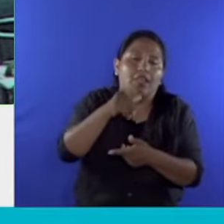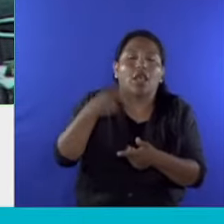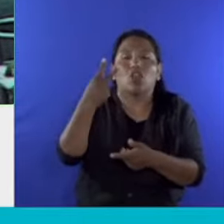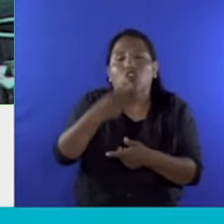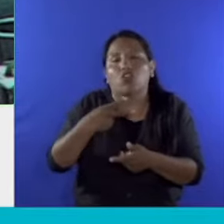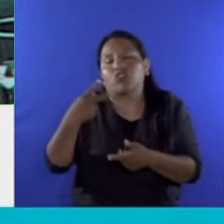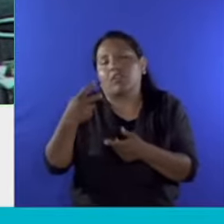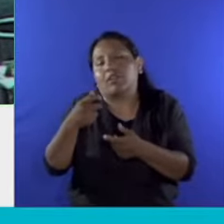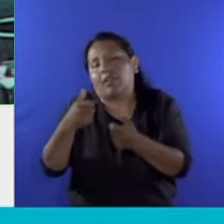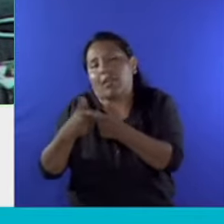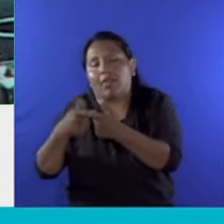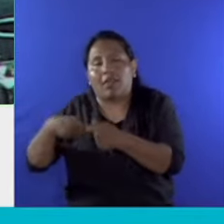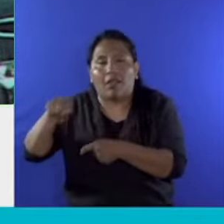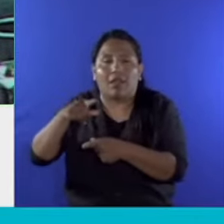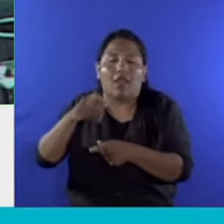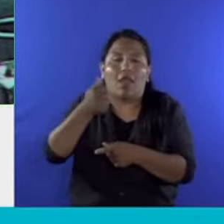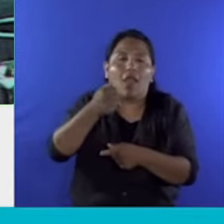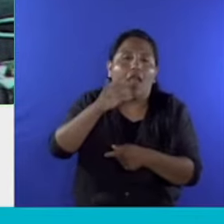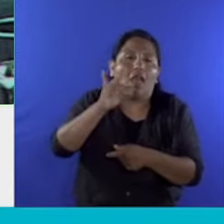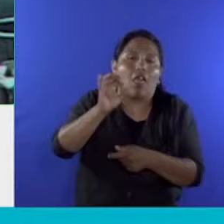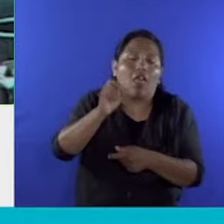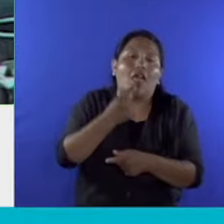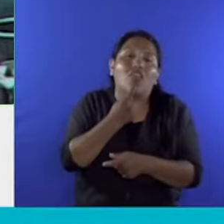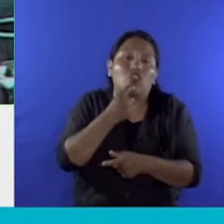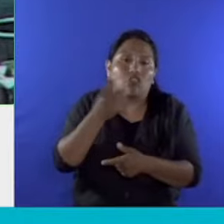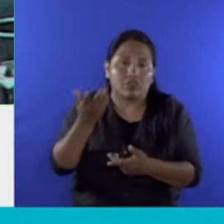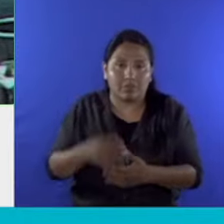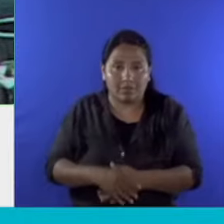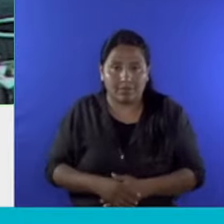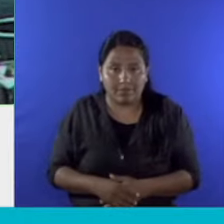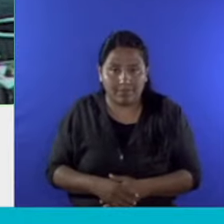200 asesores que tiene Adorni.